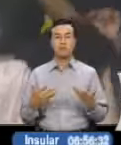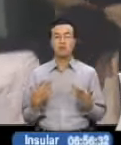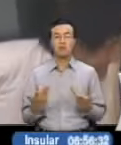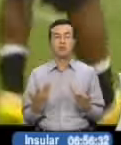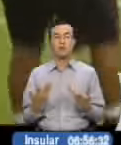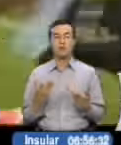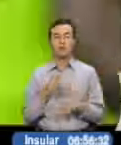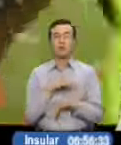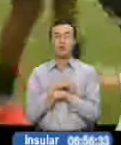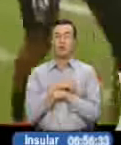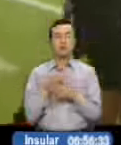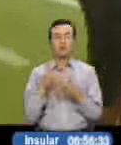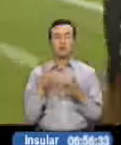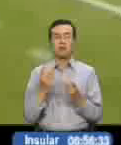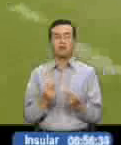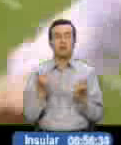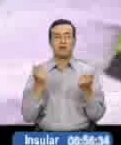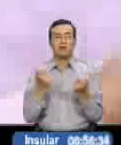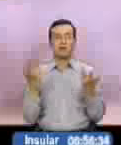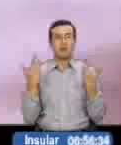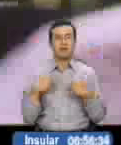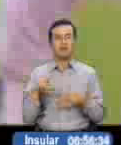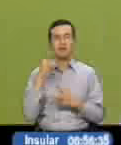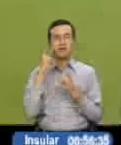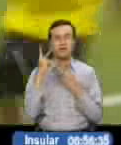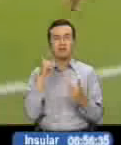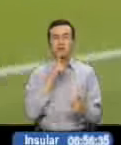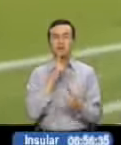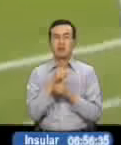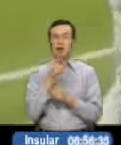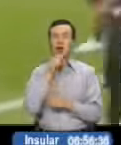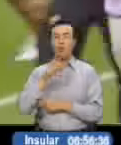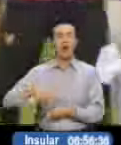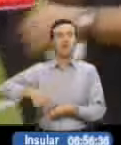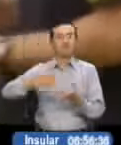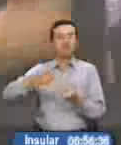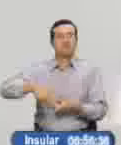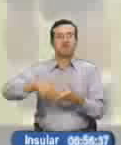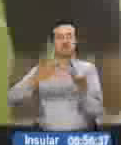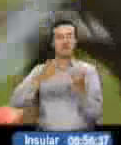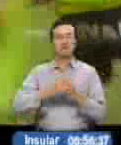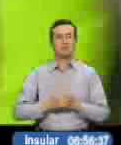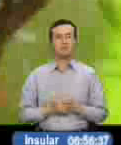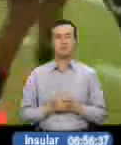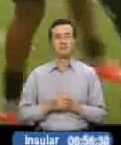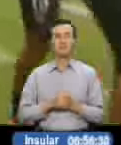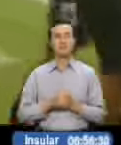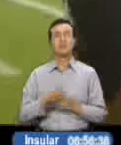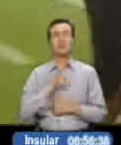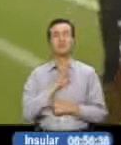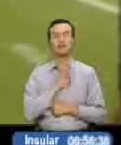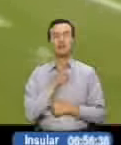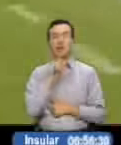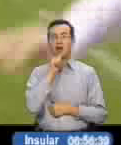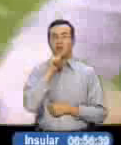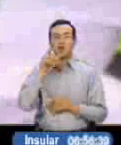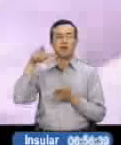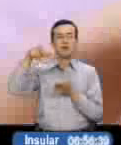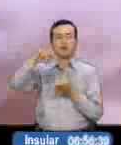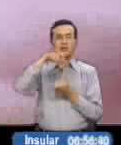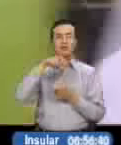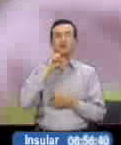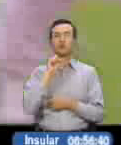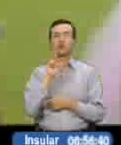no esperaron más que el pitazo final para el baño de la victoria. Guillermo Almada fue mojado por